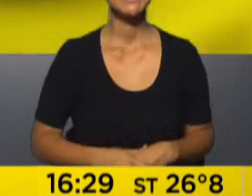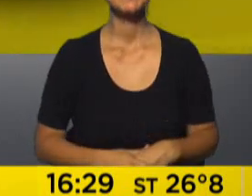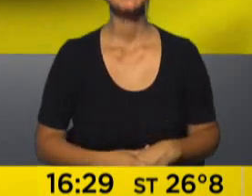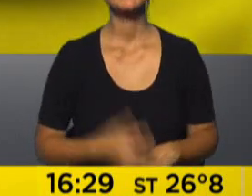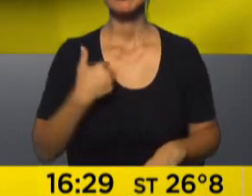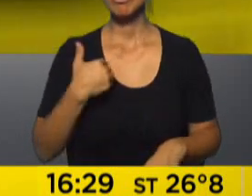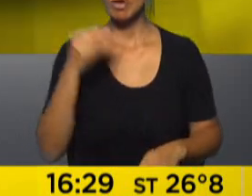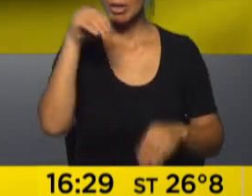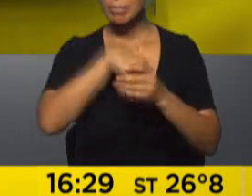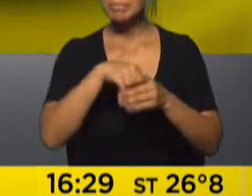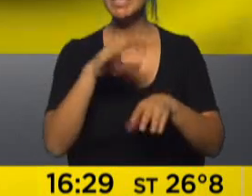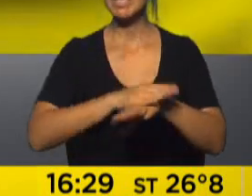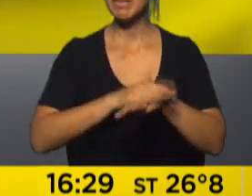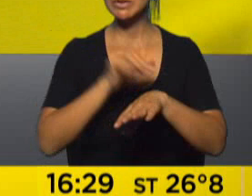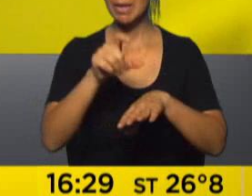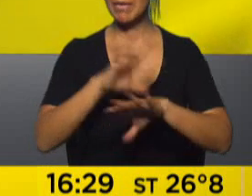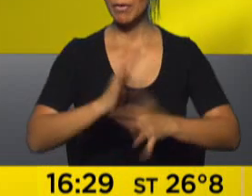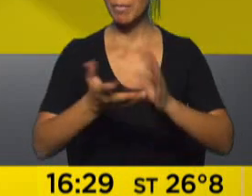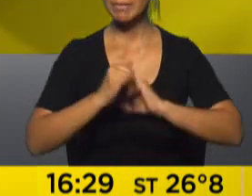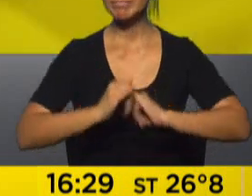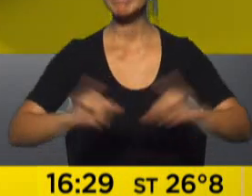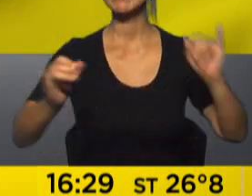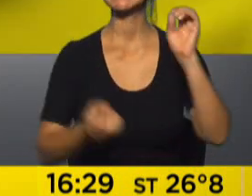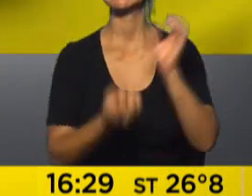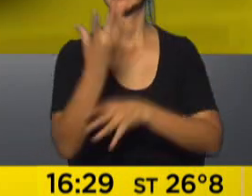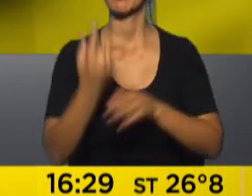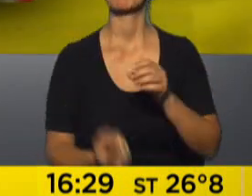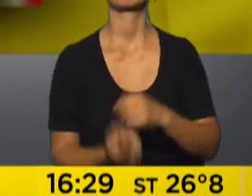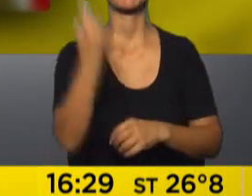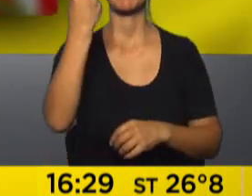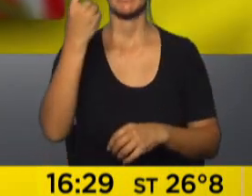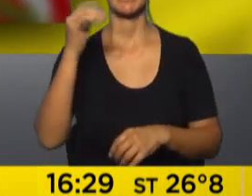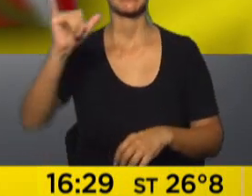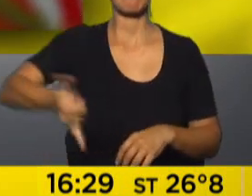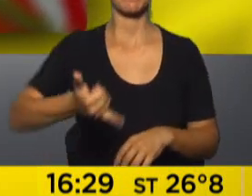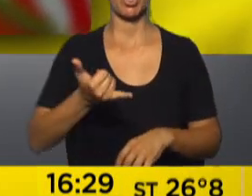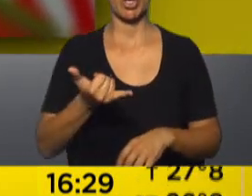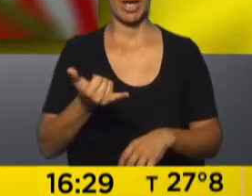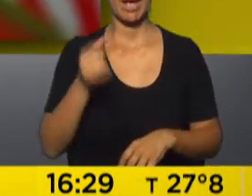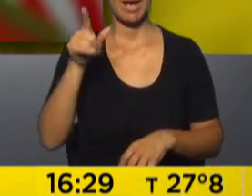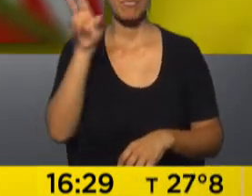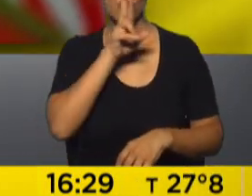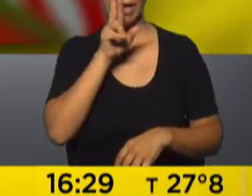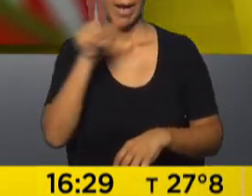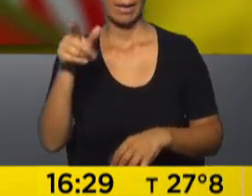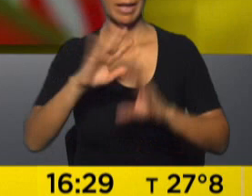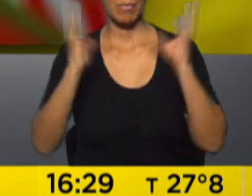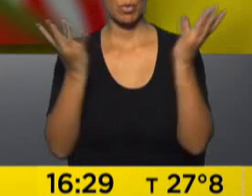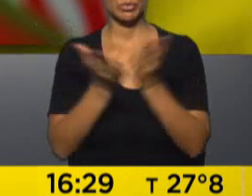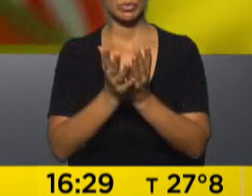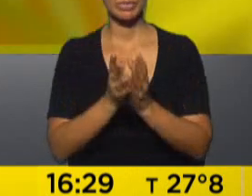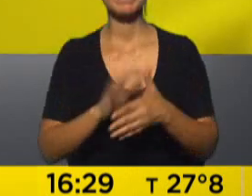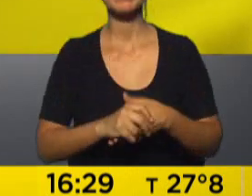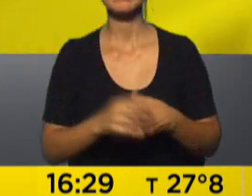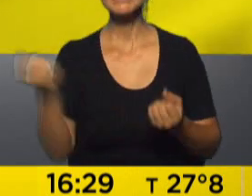esta iniciativa, este año se creó la Women's Series. La primera campeona del mundo fue Jamie Chadwick. De hecho, la piloto firmó con